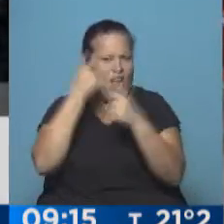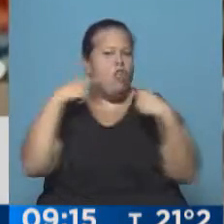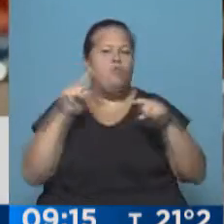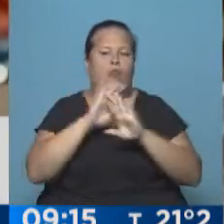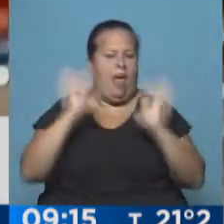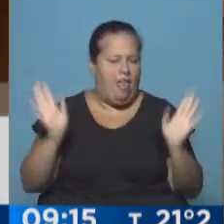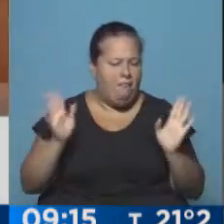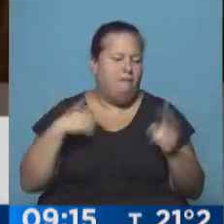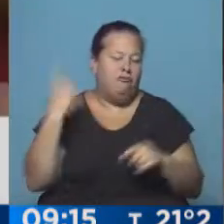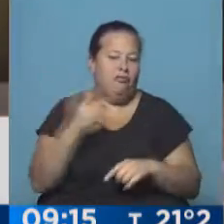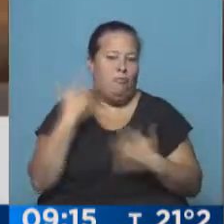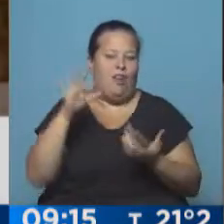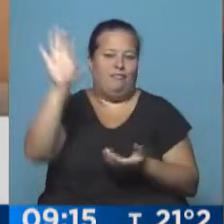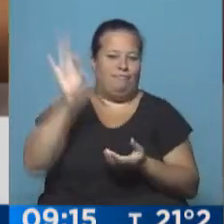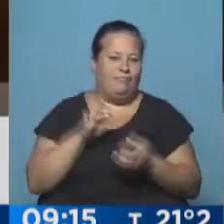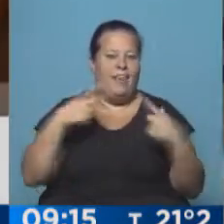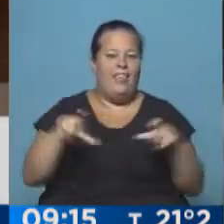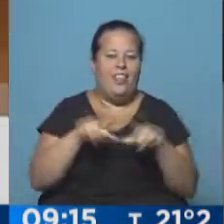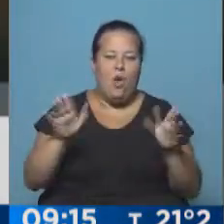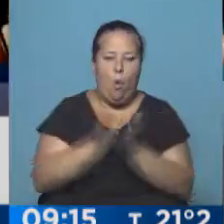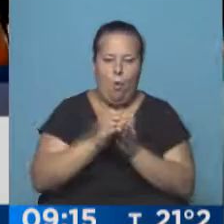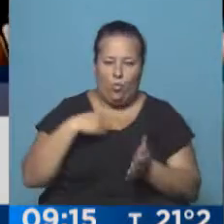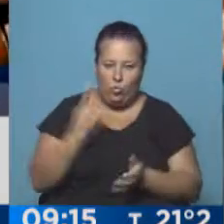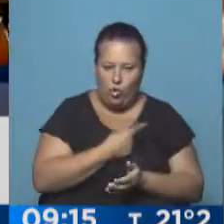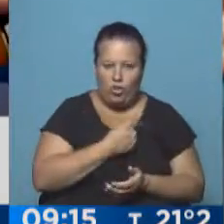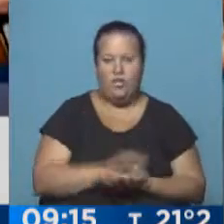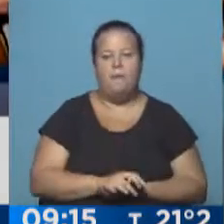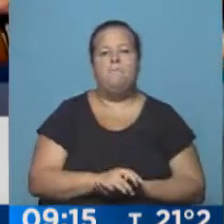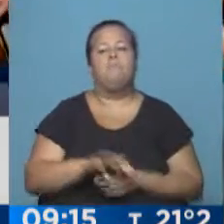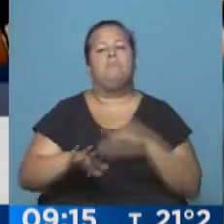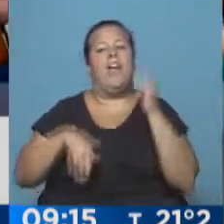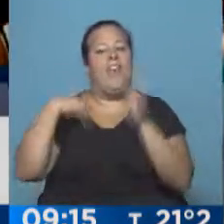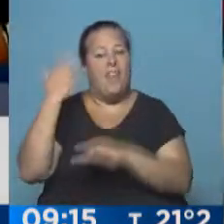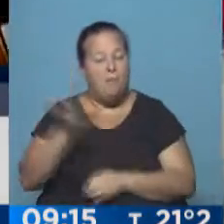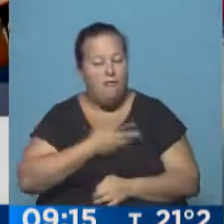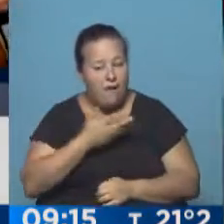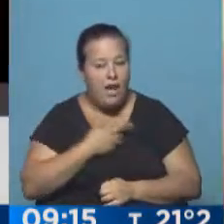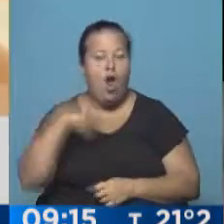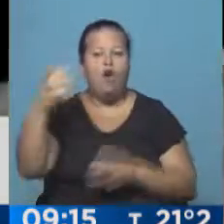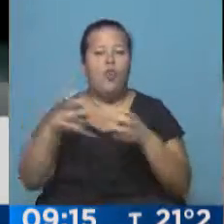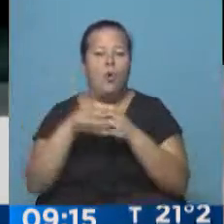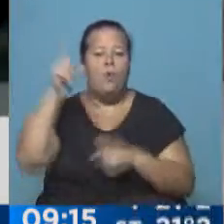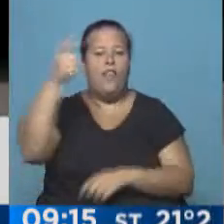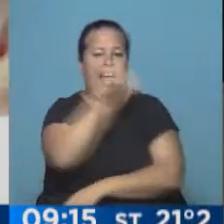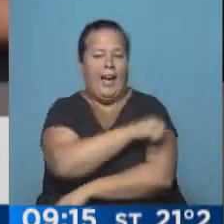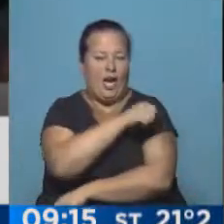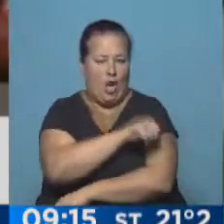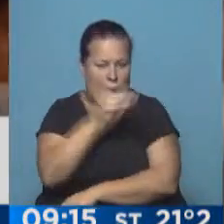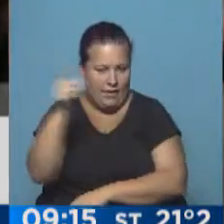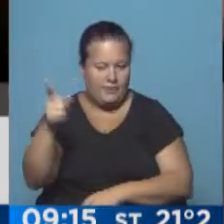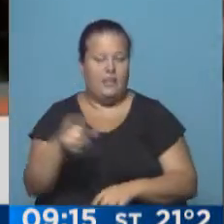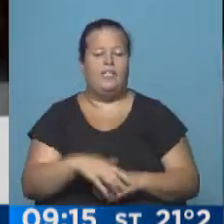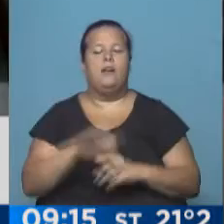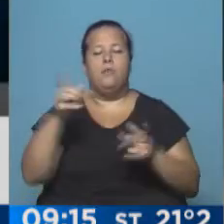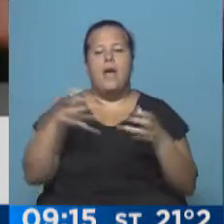por eso nosotros vino a grabar un disco con nosotros y después en febrero se sumó una banda de río de janeiro punto de